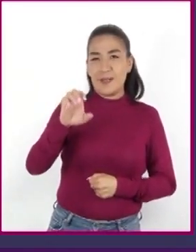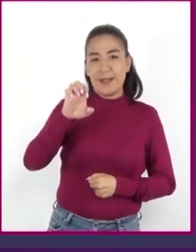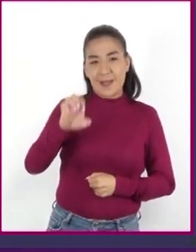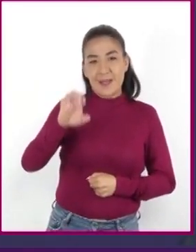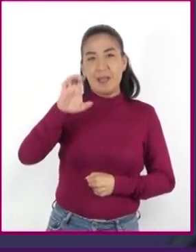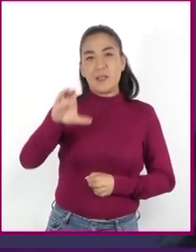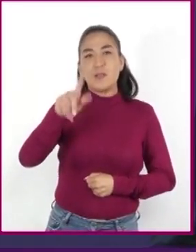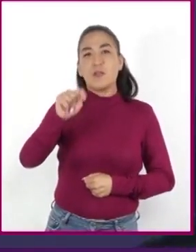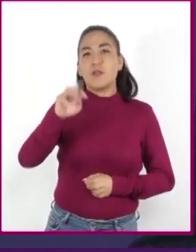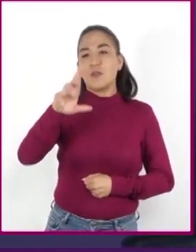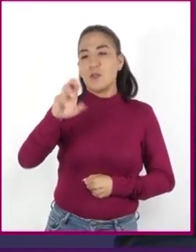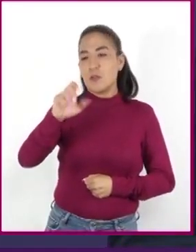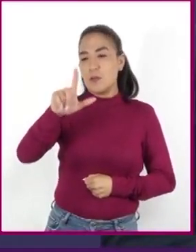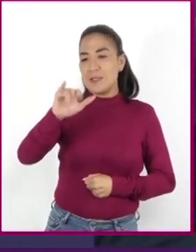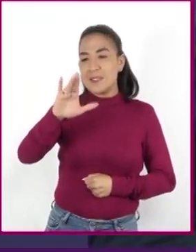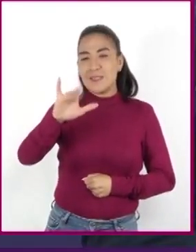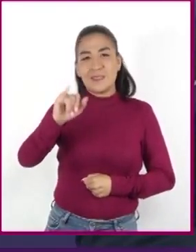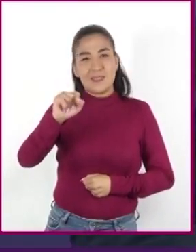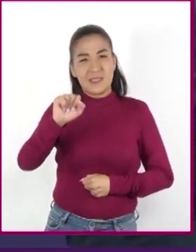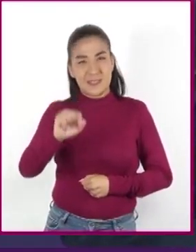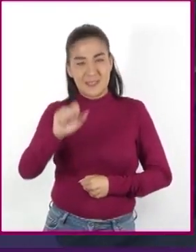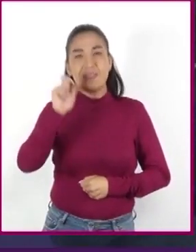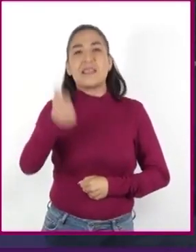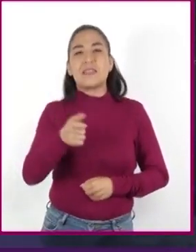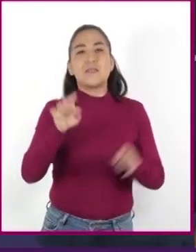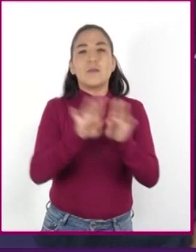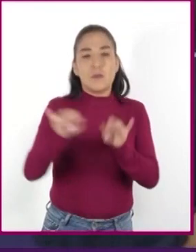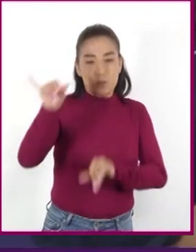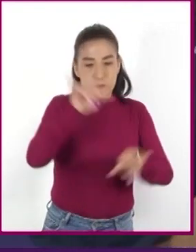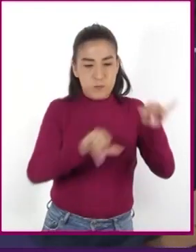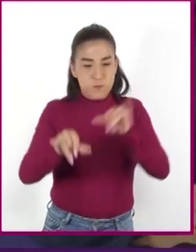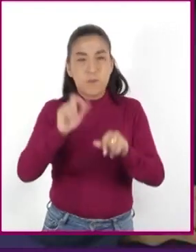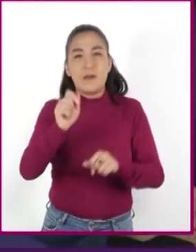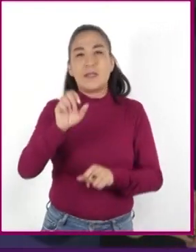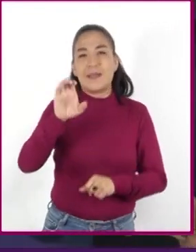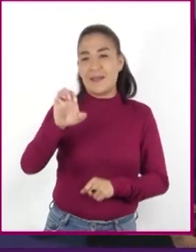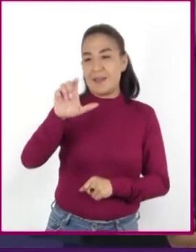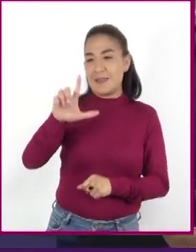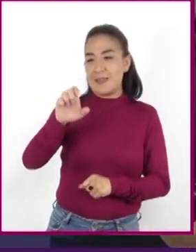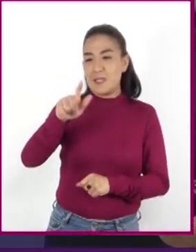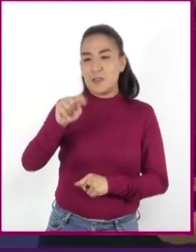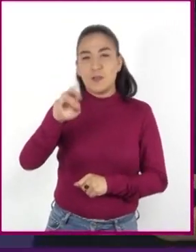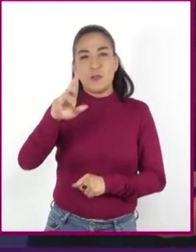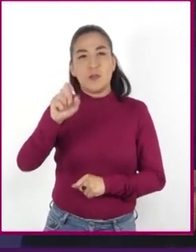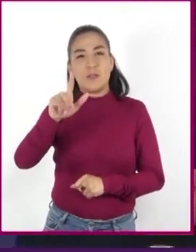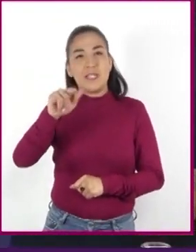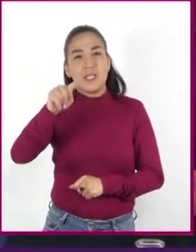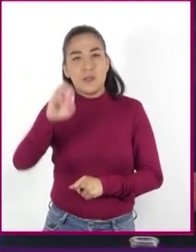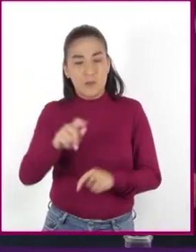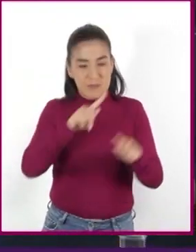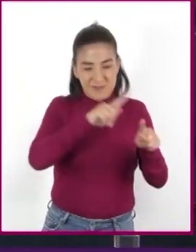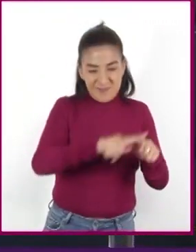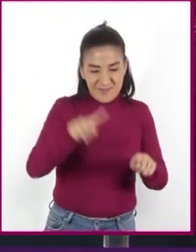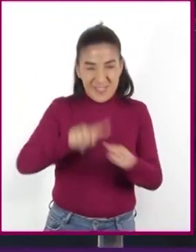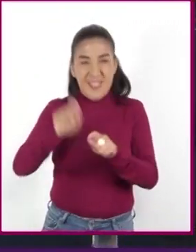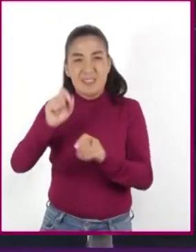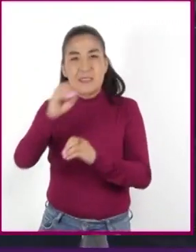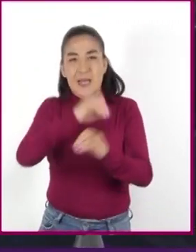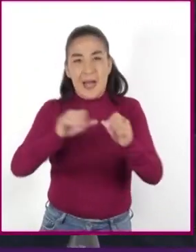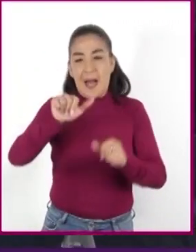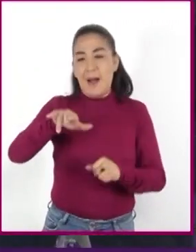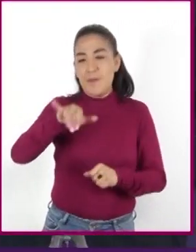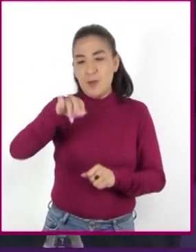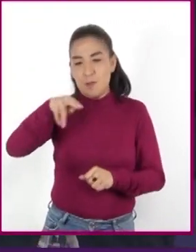mediante el cual se logra la disociación de una sustancia llamada electrolito en los iones que lo constituyen, aniones